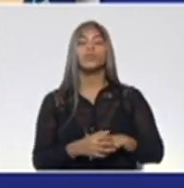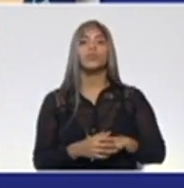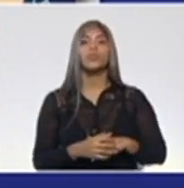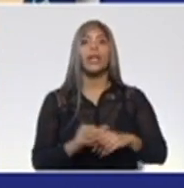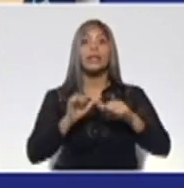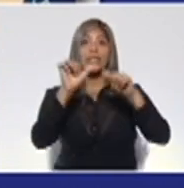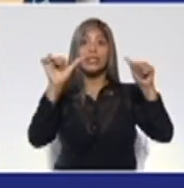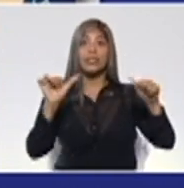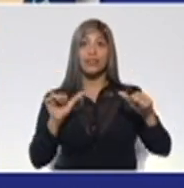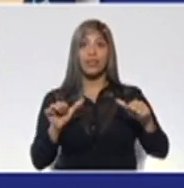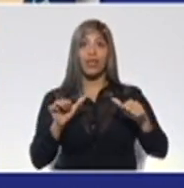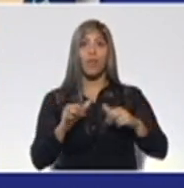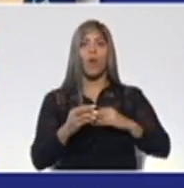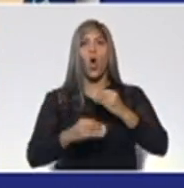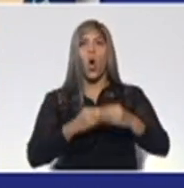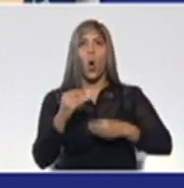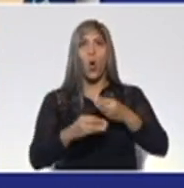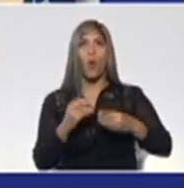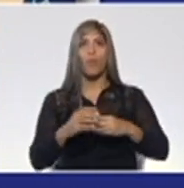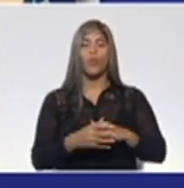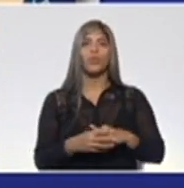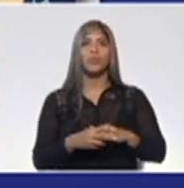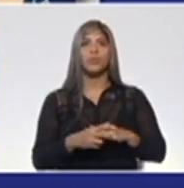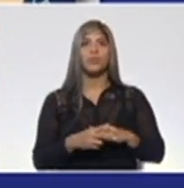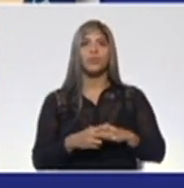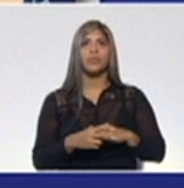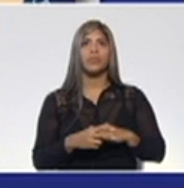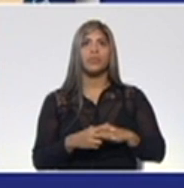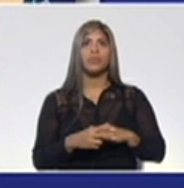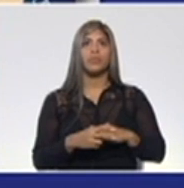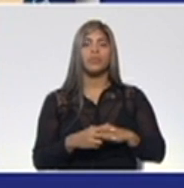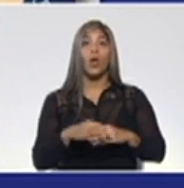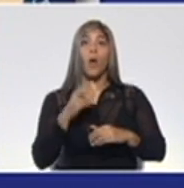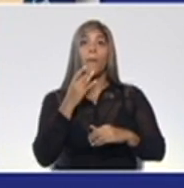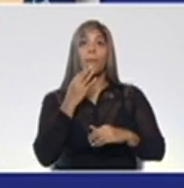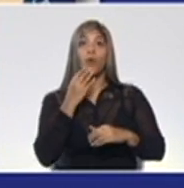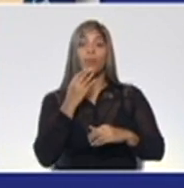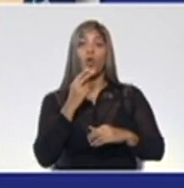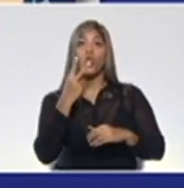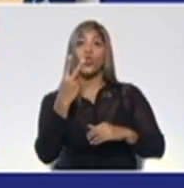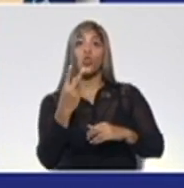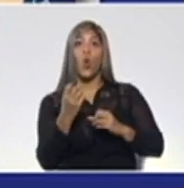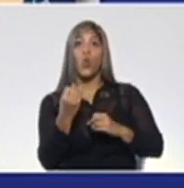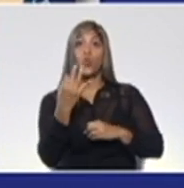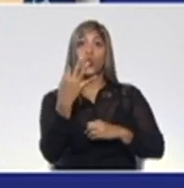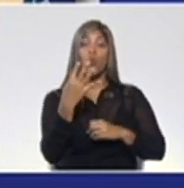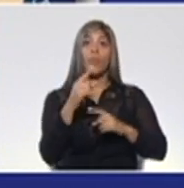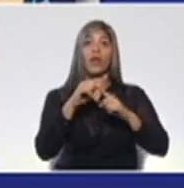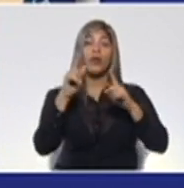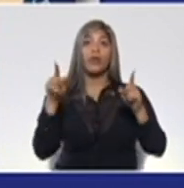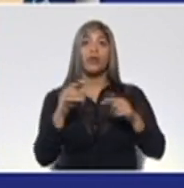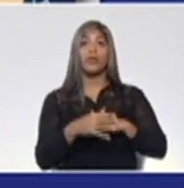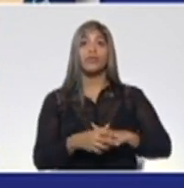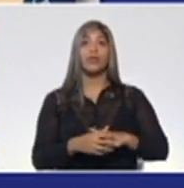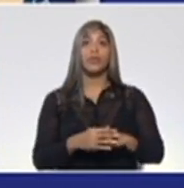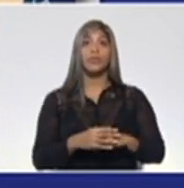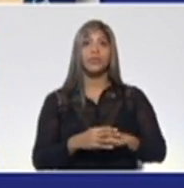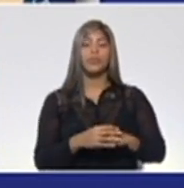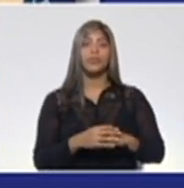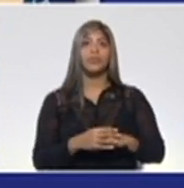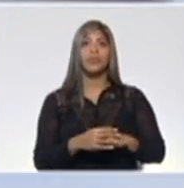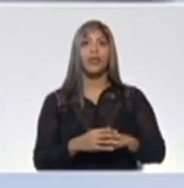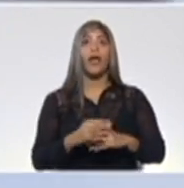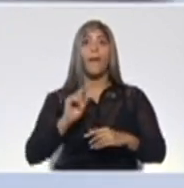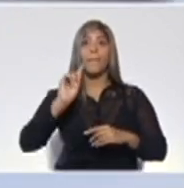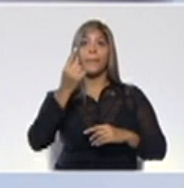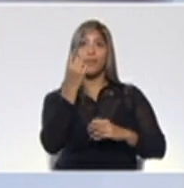en un sistema de coordenadas cartesianas que están constituidos por 2 números encerrados entre paréntesis y separados por una coma.